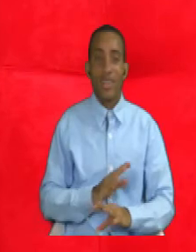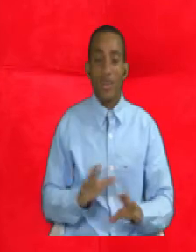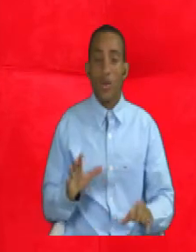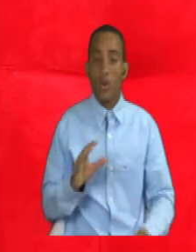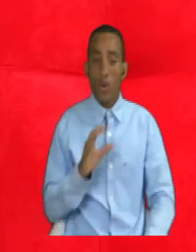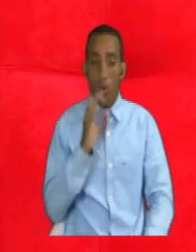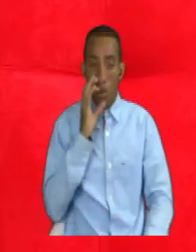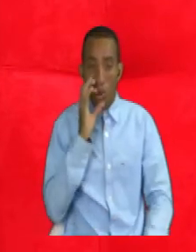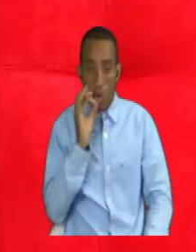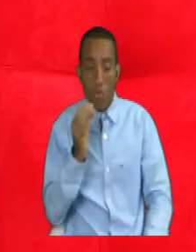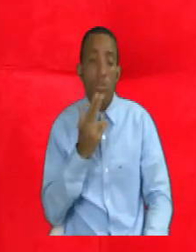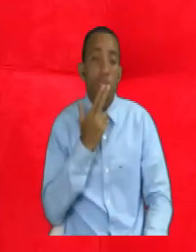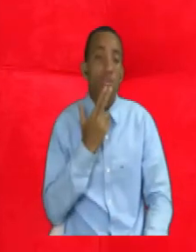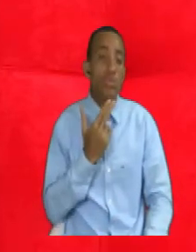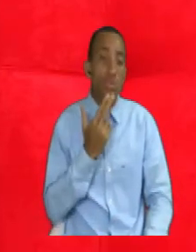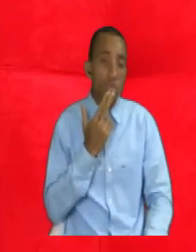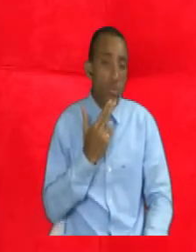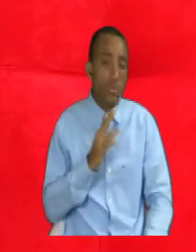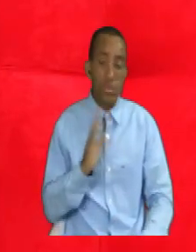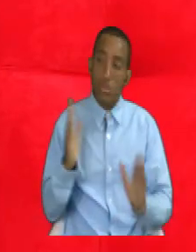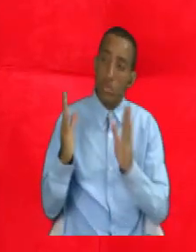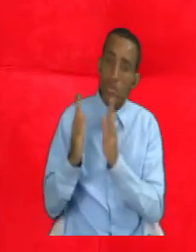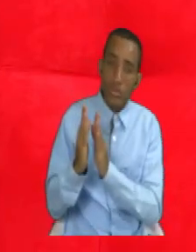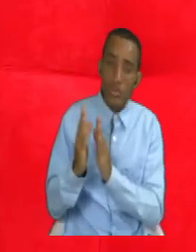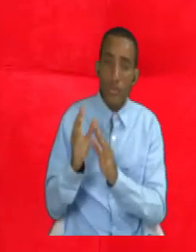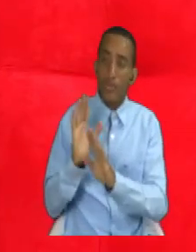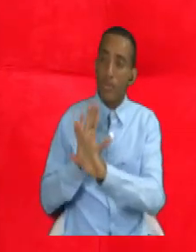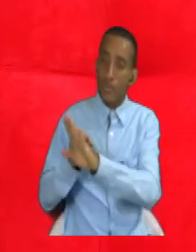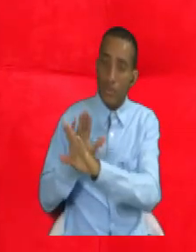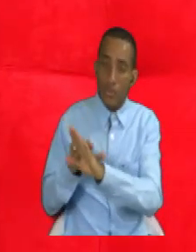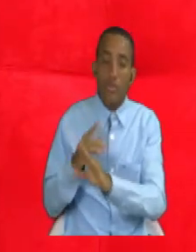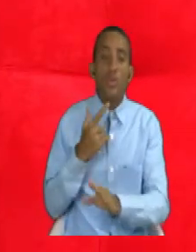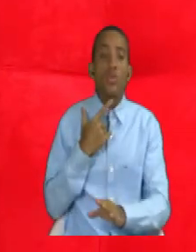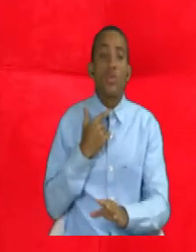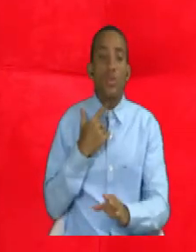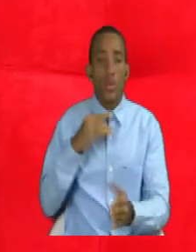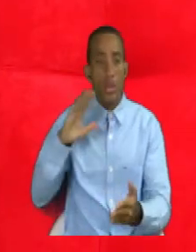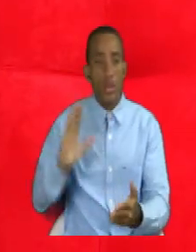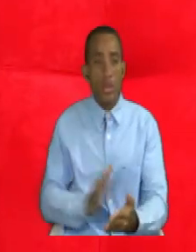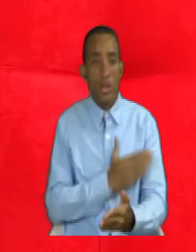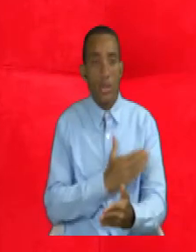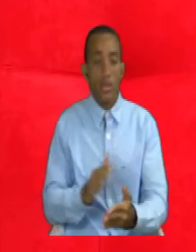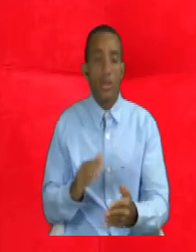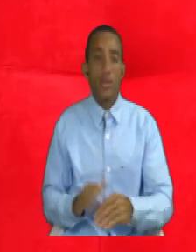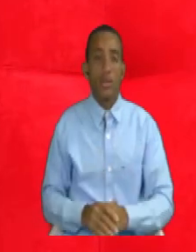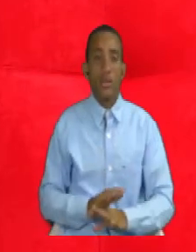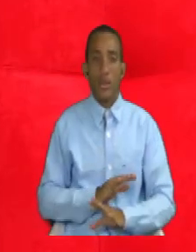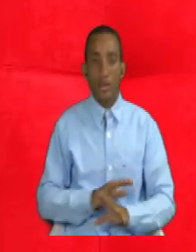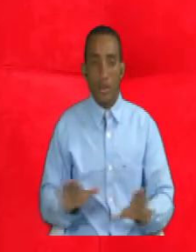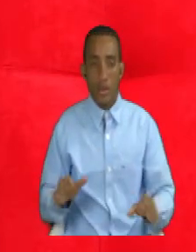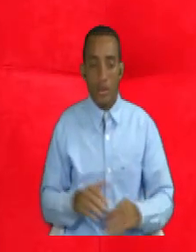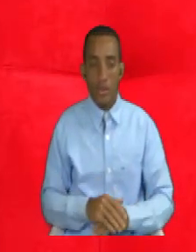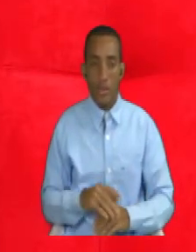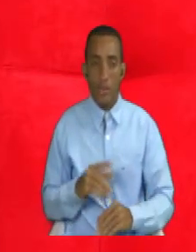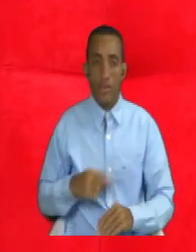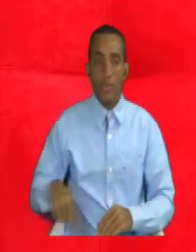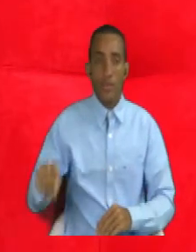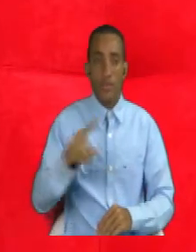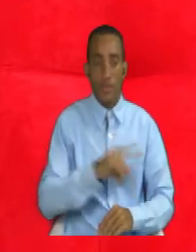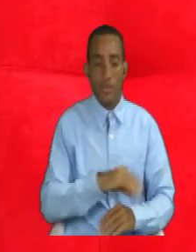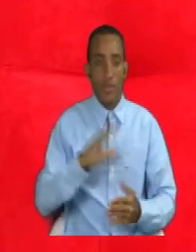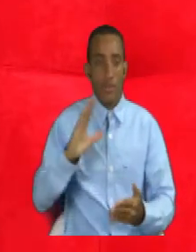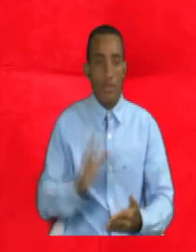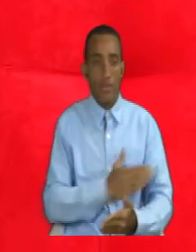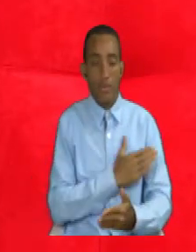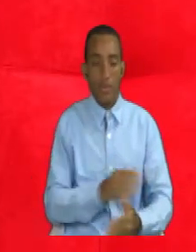amable, muy cordial. Le presenté la canción, les gustó muchísimo. Y pues estamos trabajando con ellos la canción